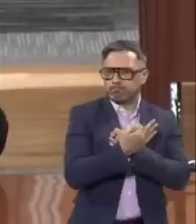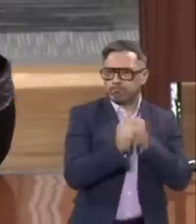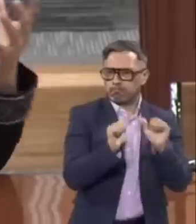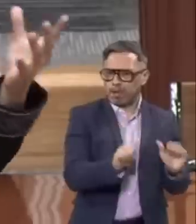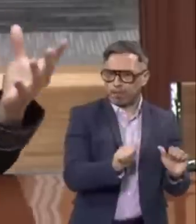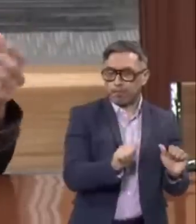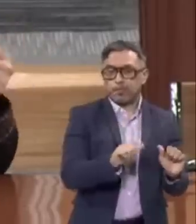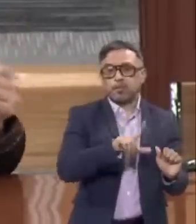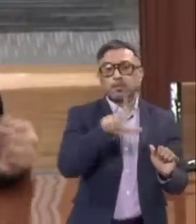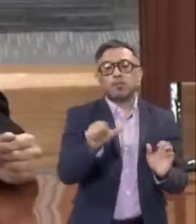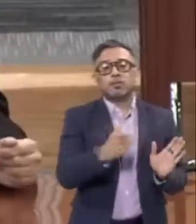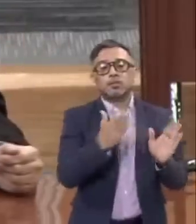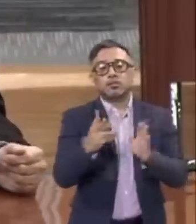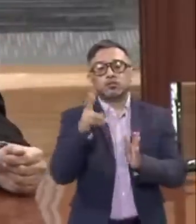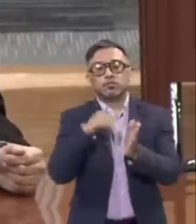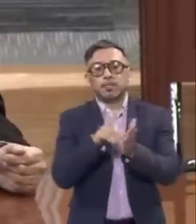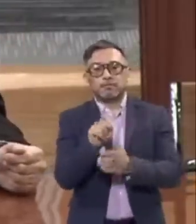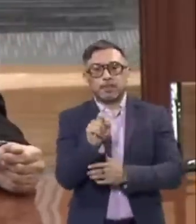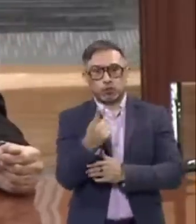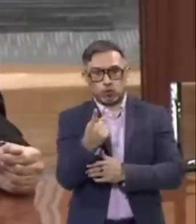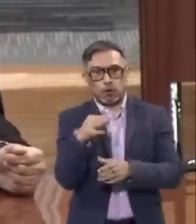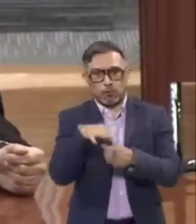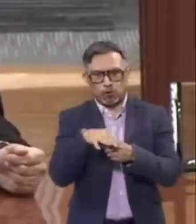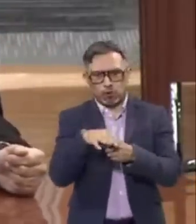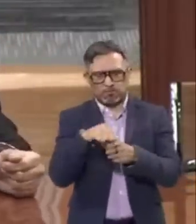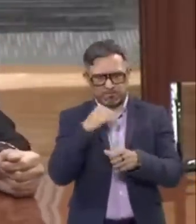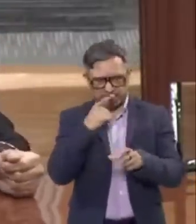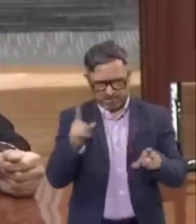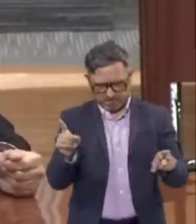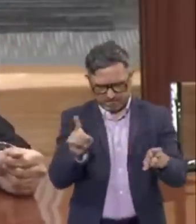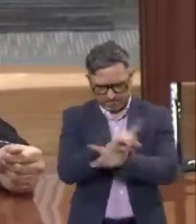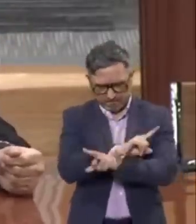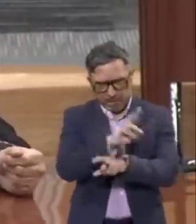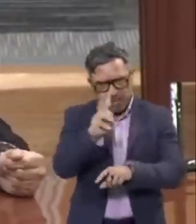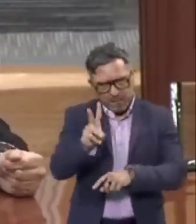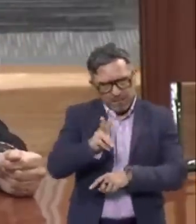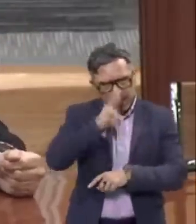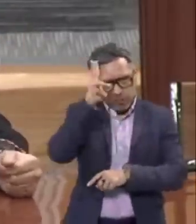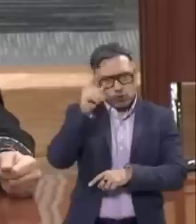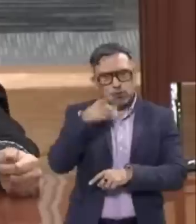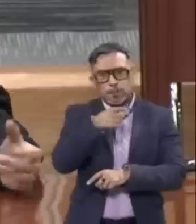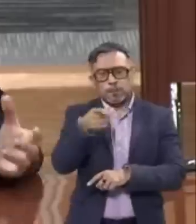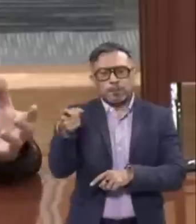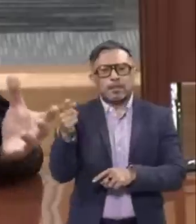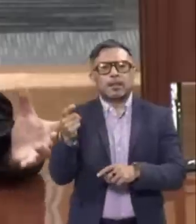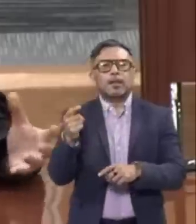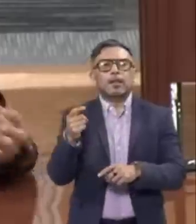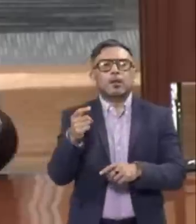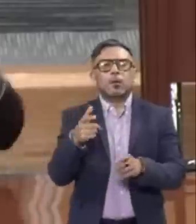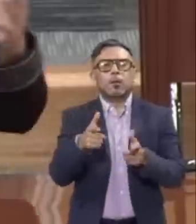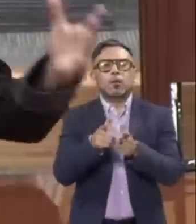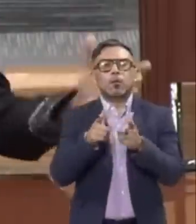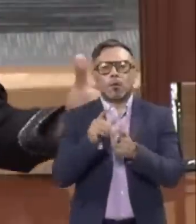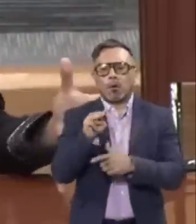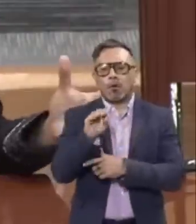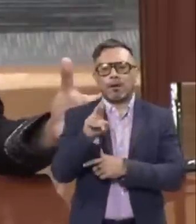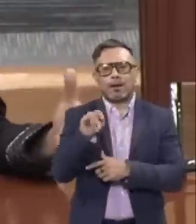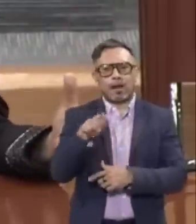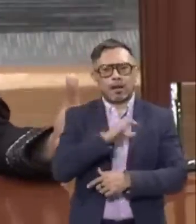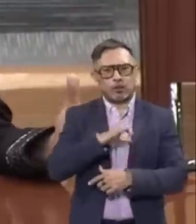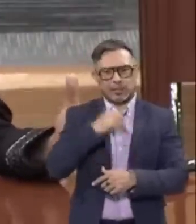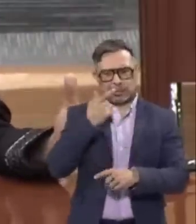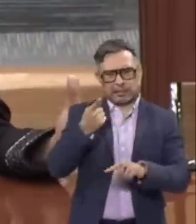a manera de casi venganza, hicieron todo lo posible por remover candidatos de Morena con el fin